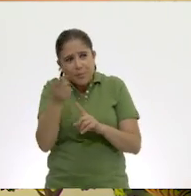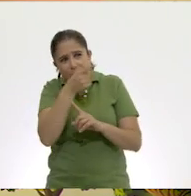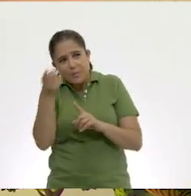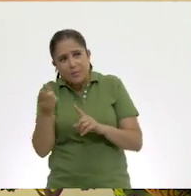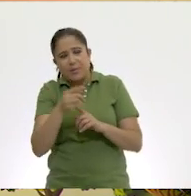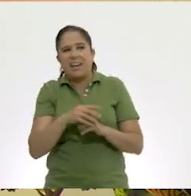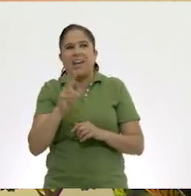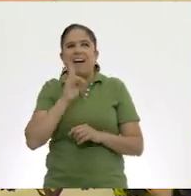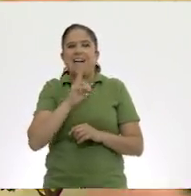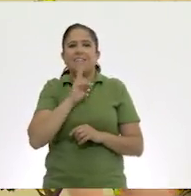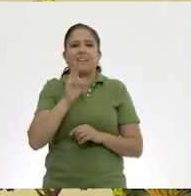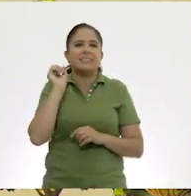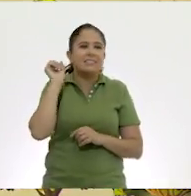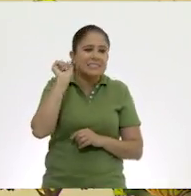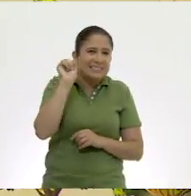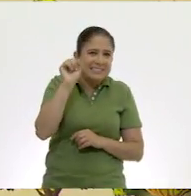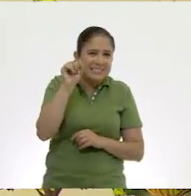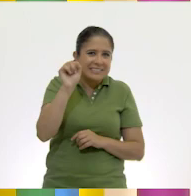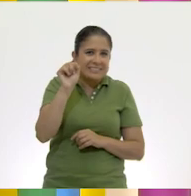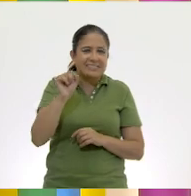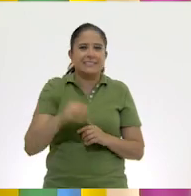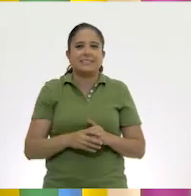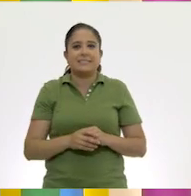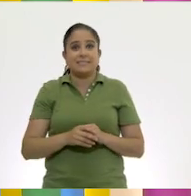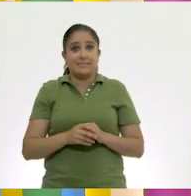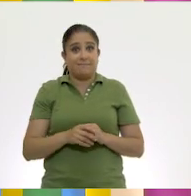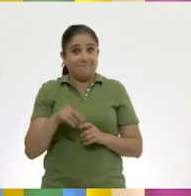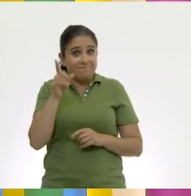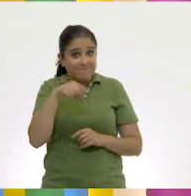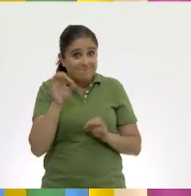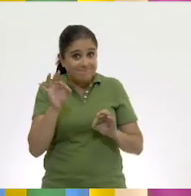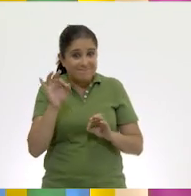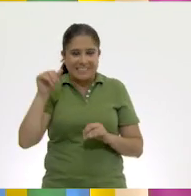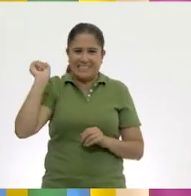voy a tocar la puerta listas